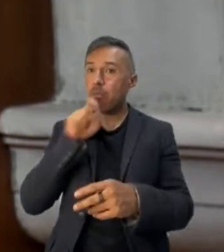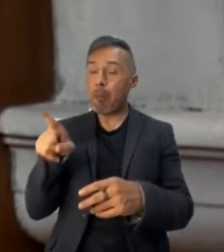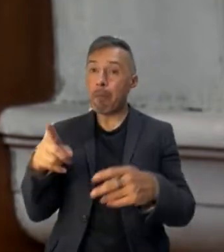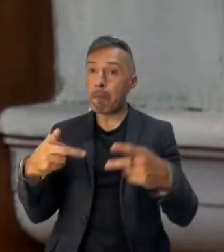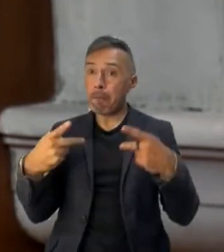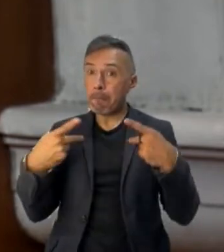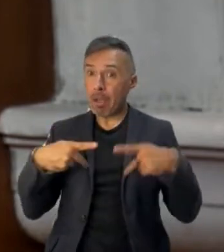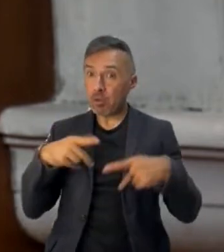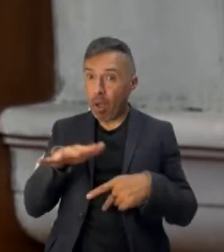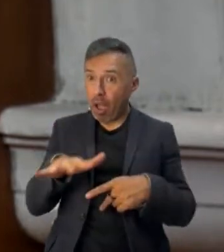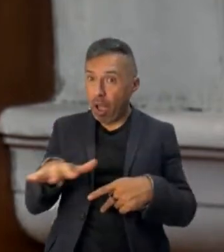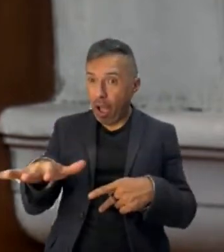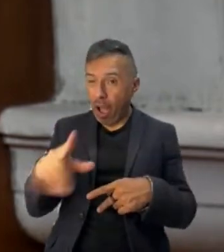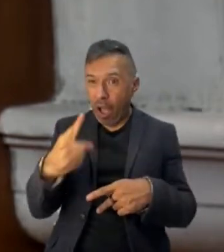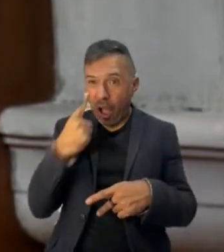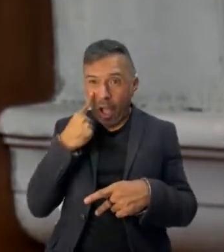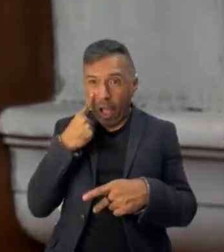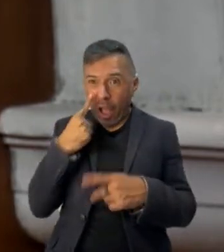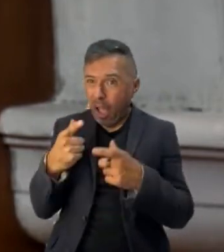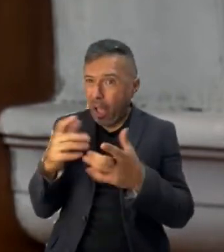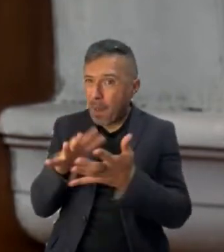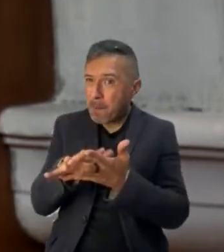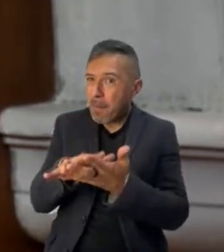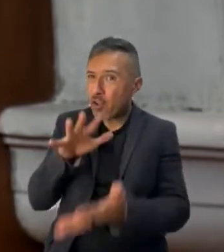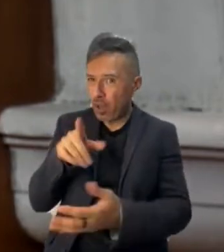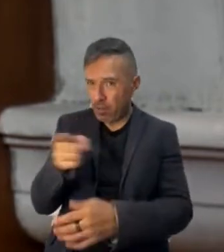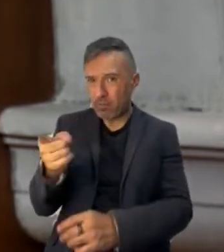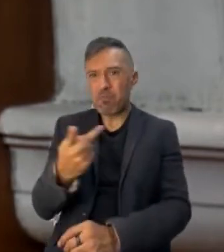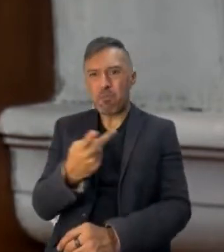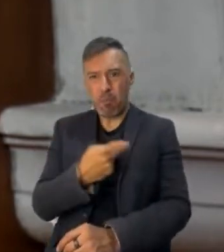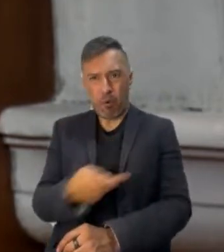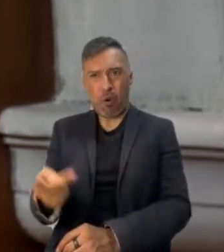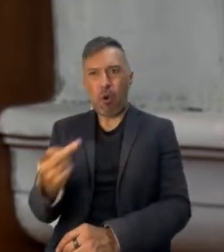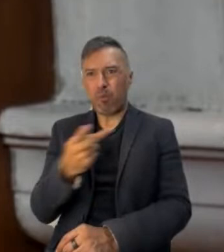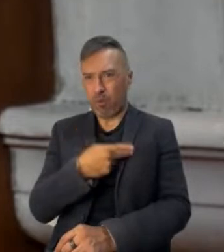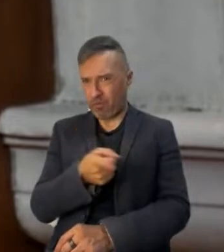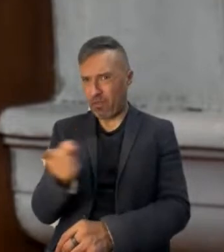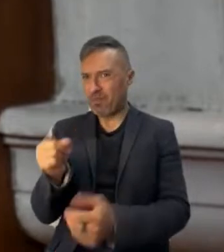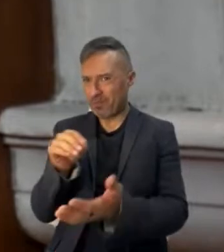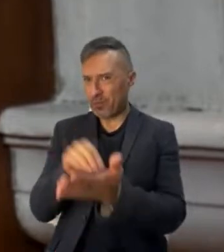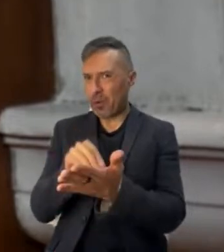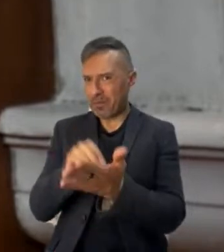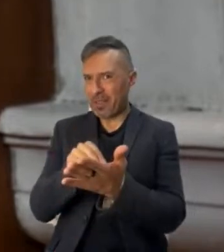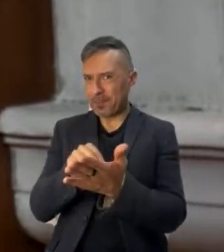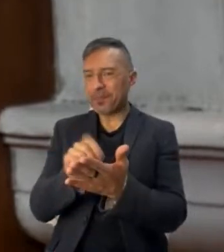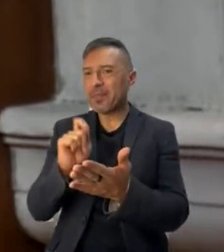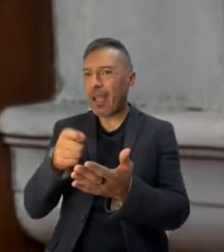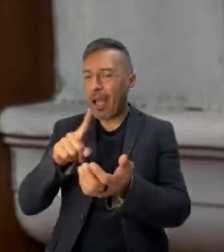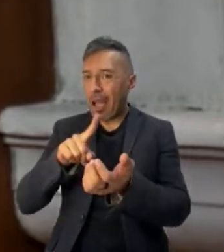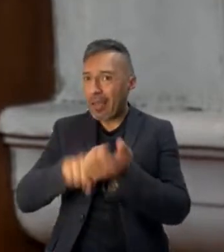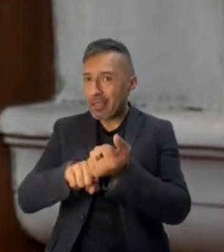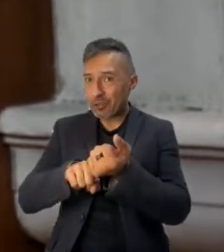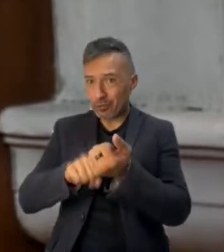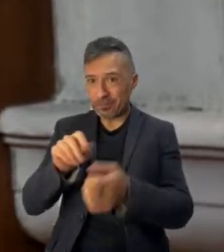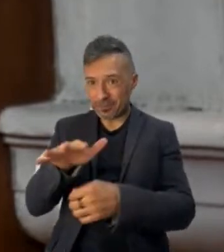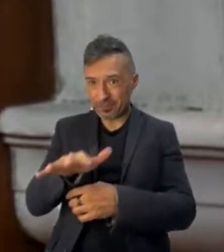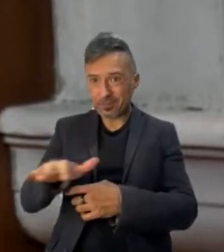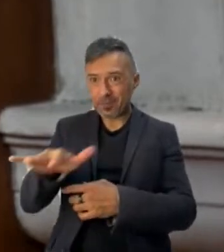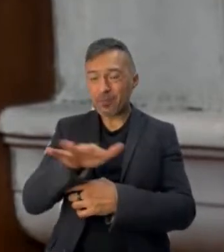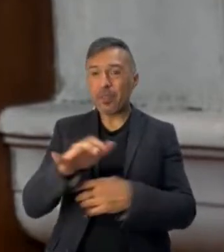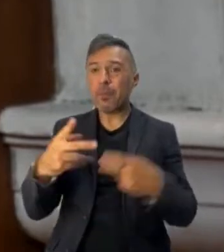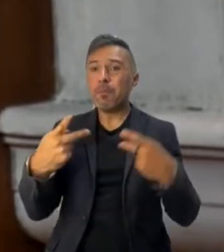habitantes. Esto se traduce que en 8 millones de personas que viven en condiciones